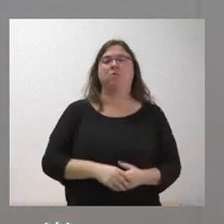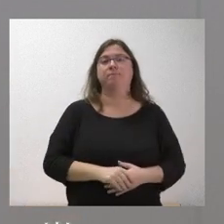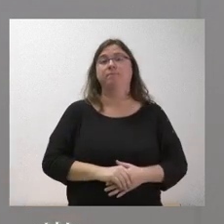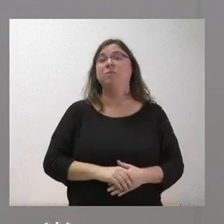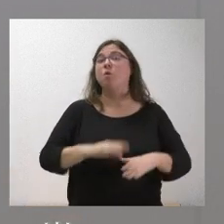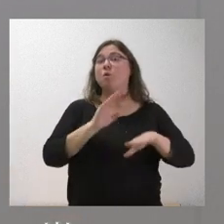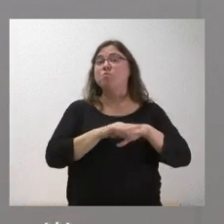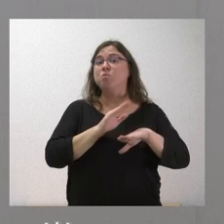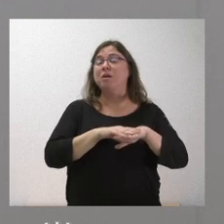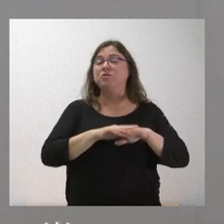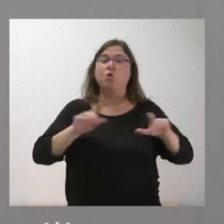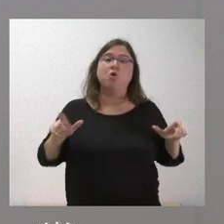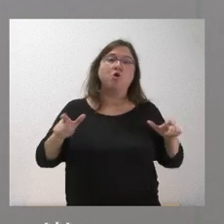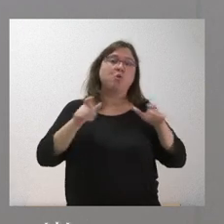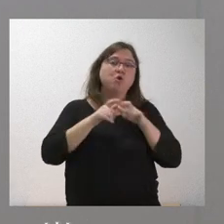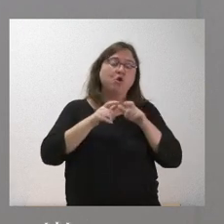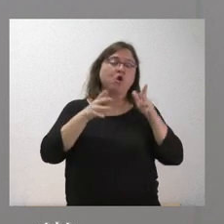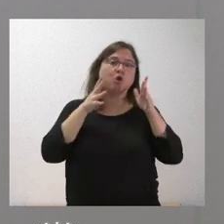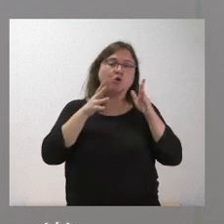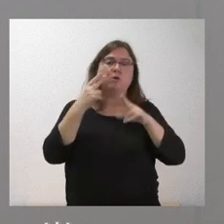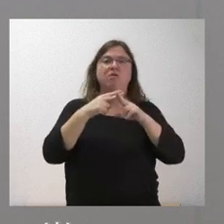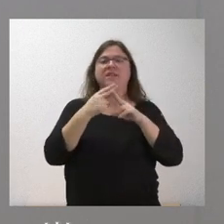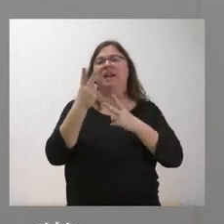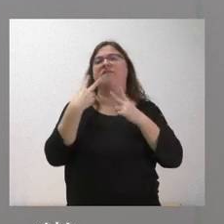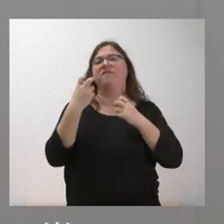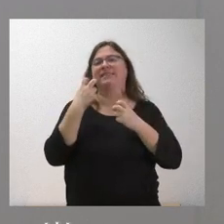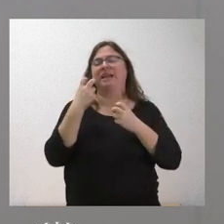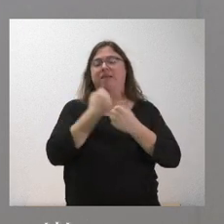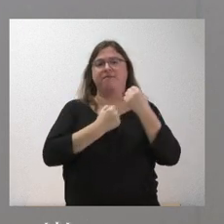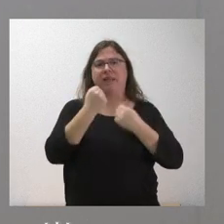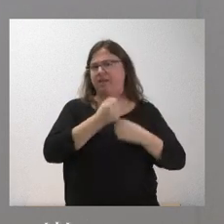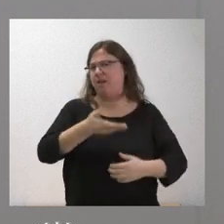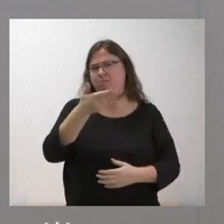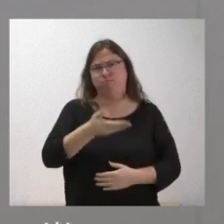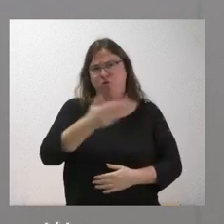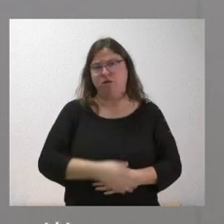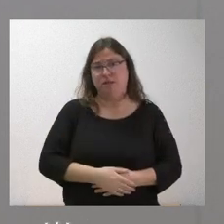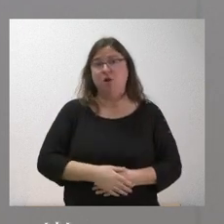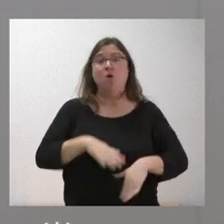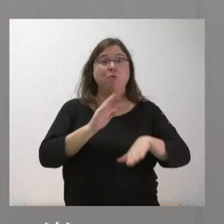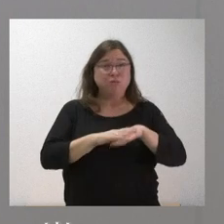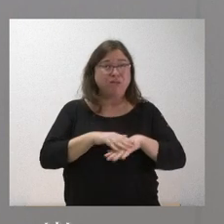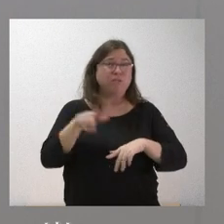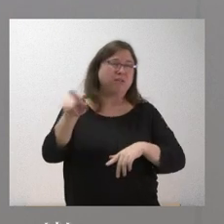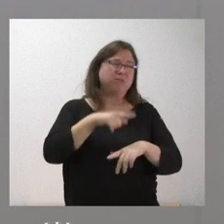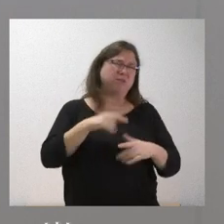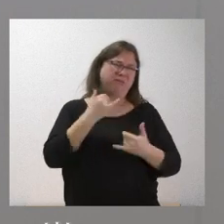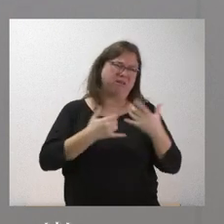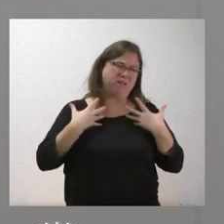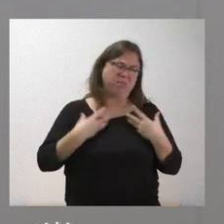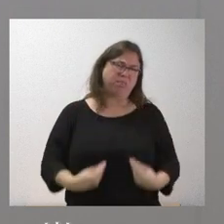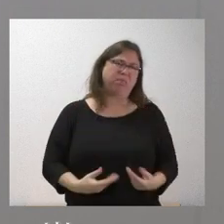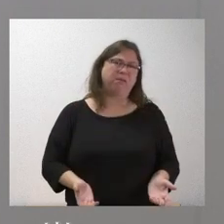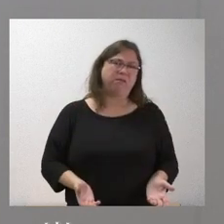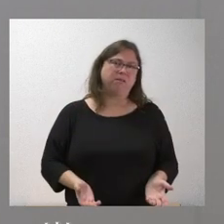eso esta reunión del Consejo de política fiscal y financiera era tan importante y por eso para muchos fue tan decepcionante oír